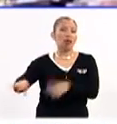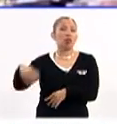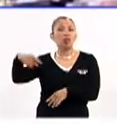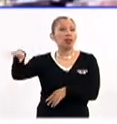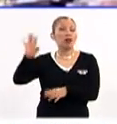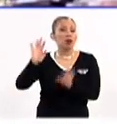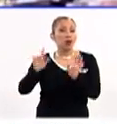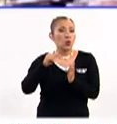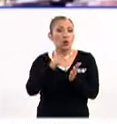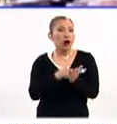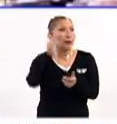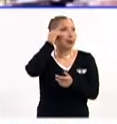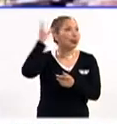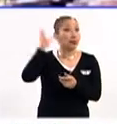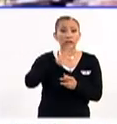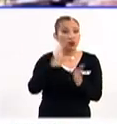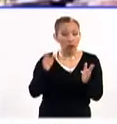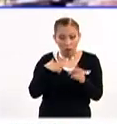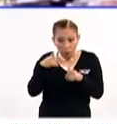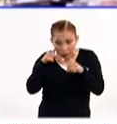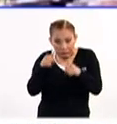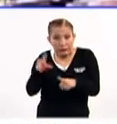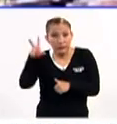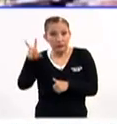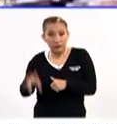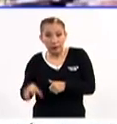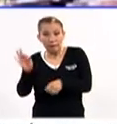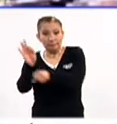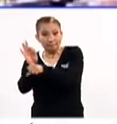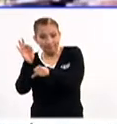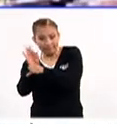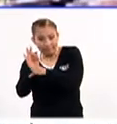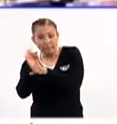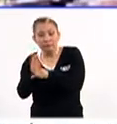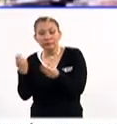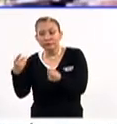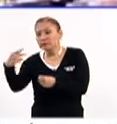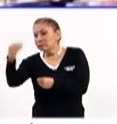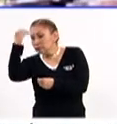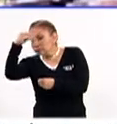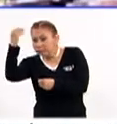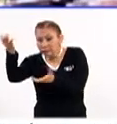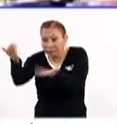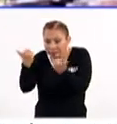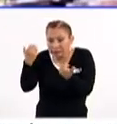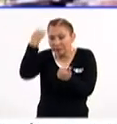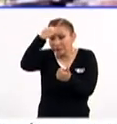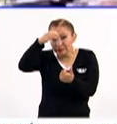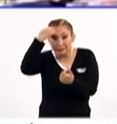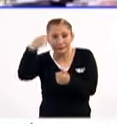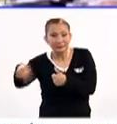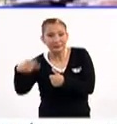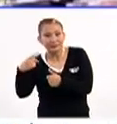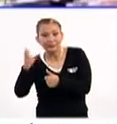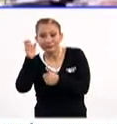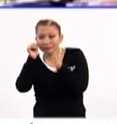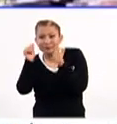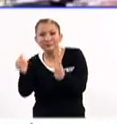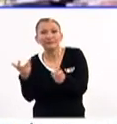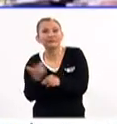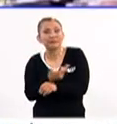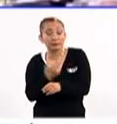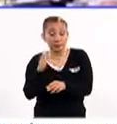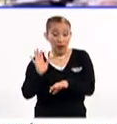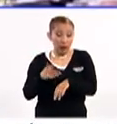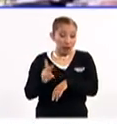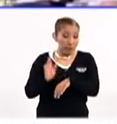a un asilo y olvidarla, sino de realmente recuperar su sabiduría, su experiencia, escucharla,